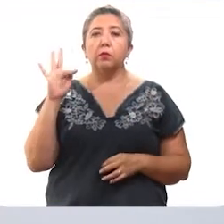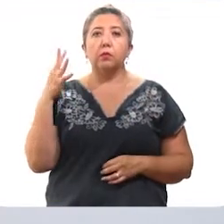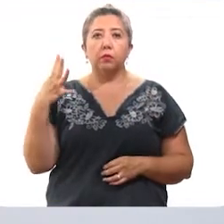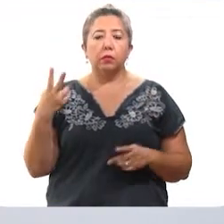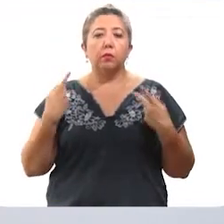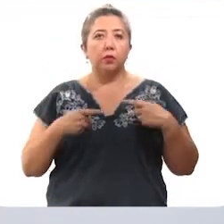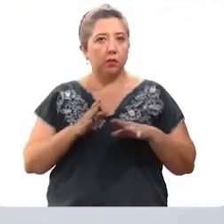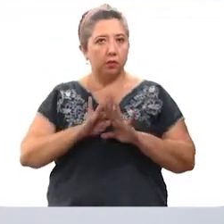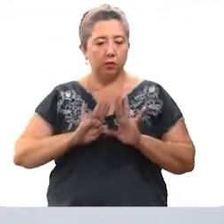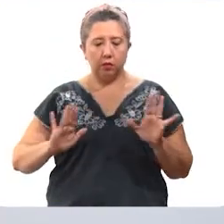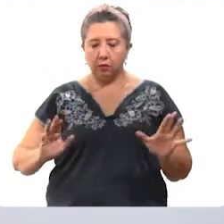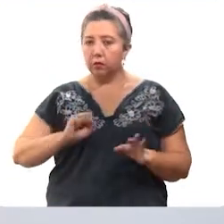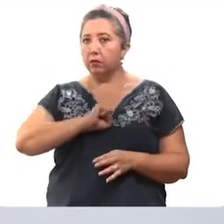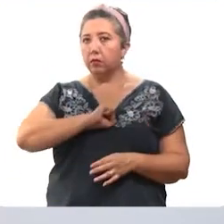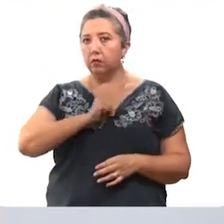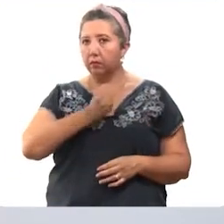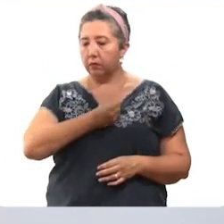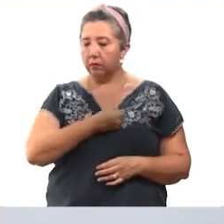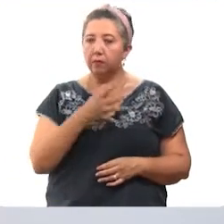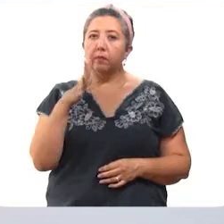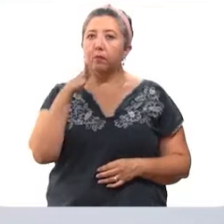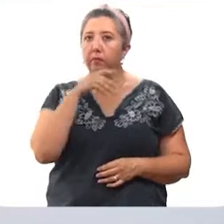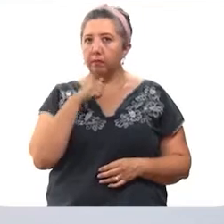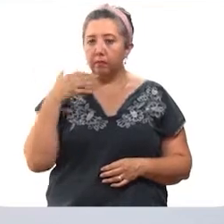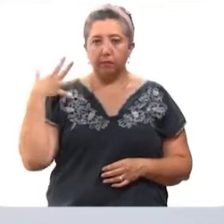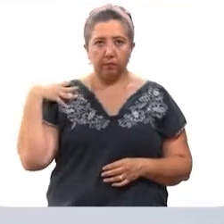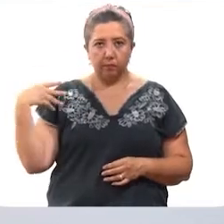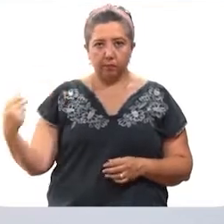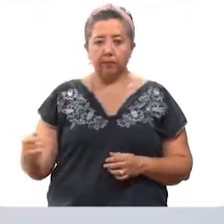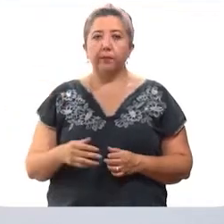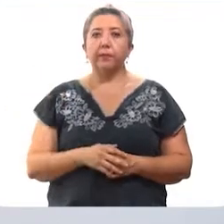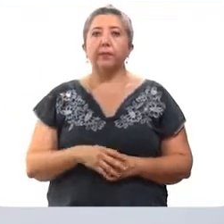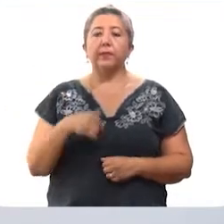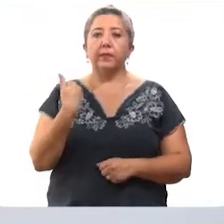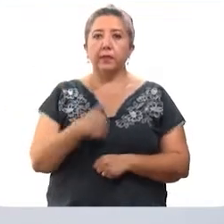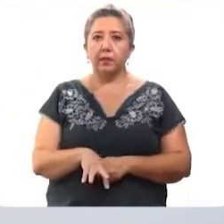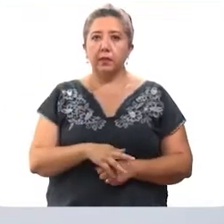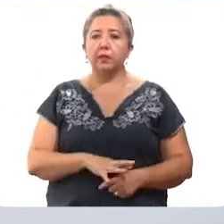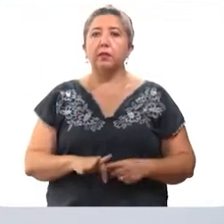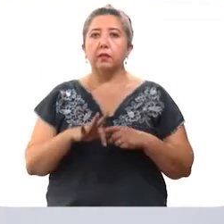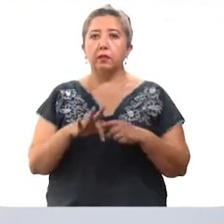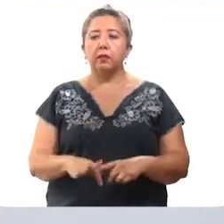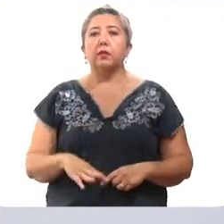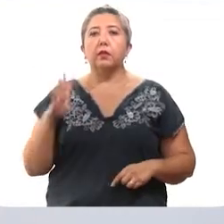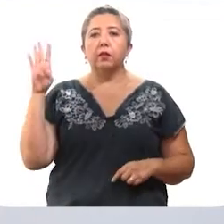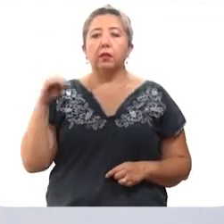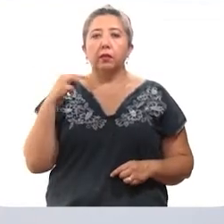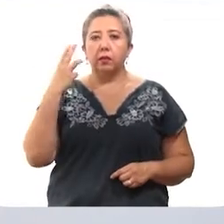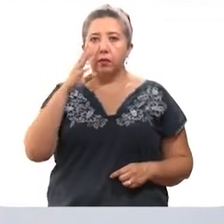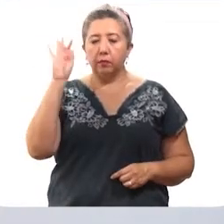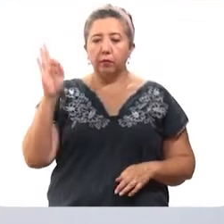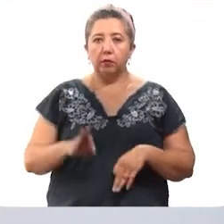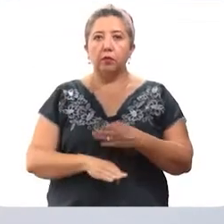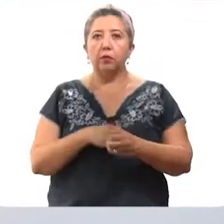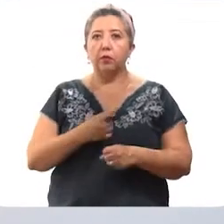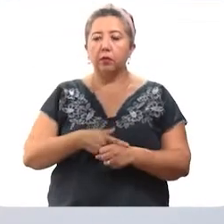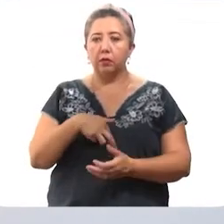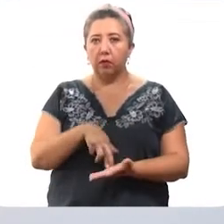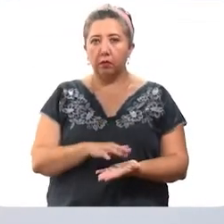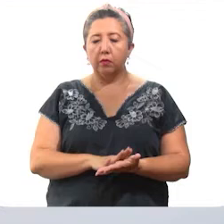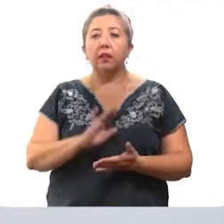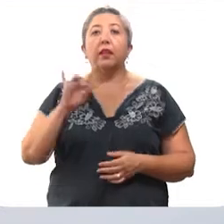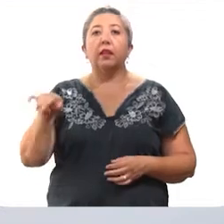102.644 pacientes ya se recuperaron, no presentan síntomas ni pueden contagiar. Esta cifra representa el 93% del total de